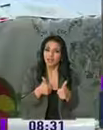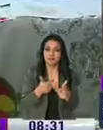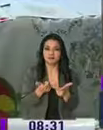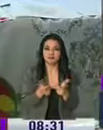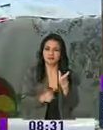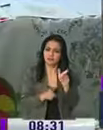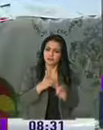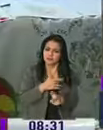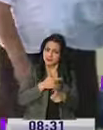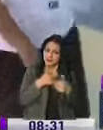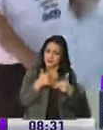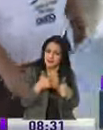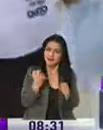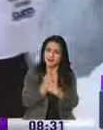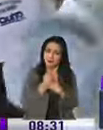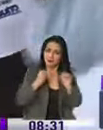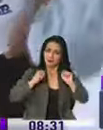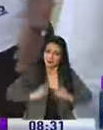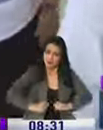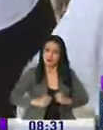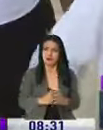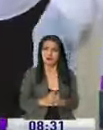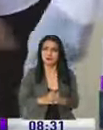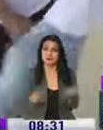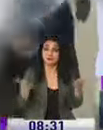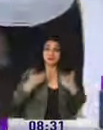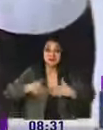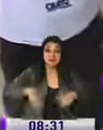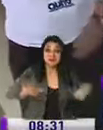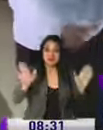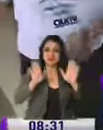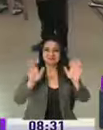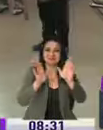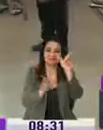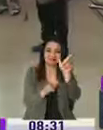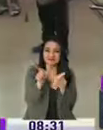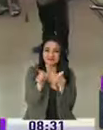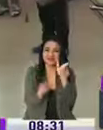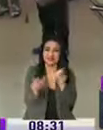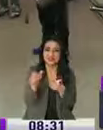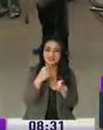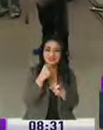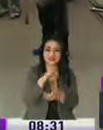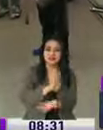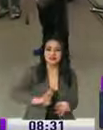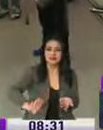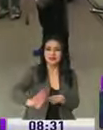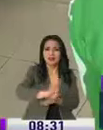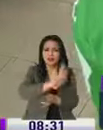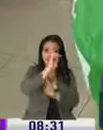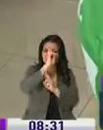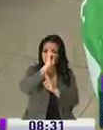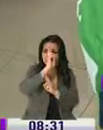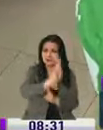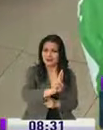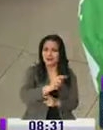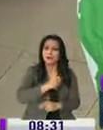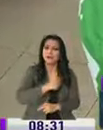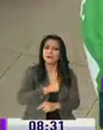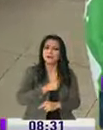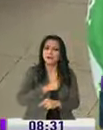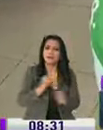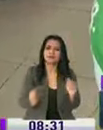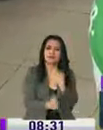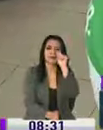sienten útiles. Pero esto no es todo. Según mencionan sus moradores, barrio que se respeta tiene su propia banda